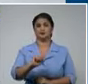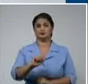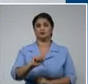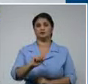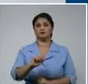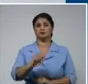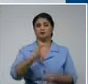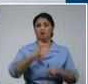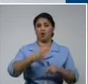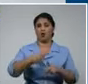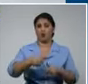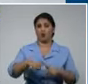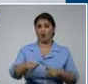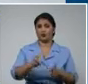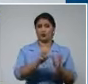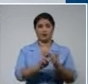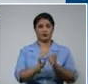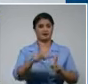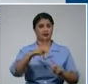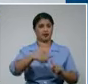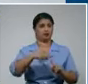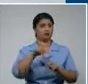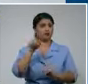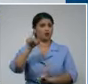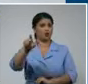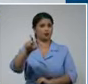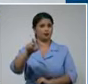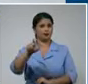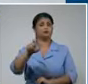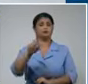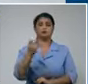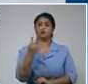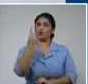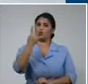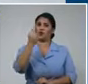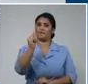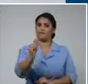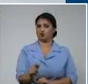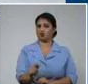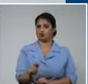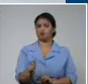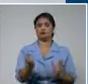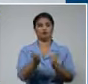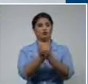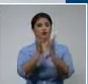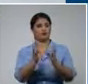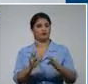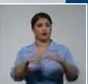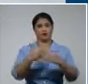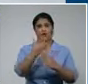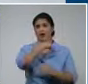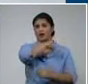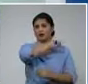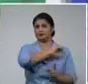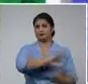de Las Tunas diagnostica un caso confirmado en el día de ayer. El